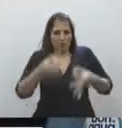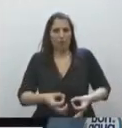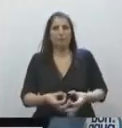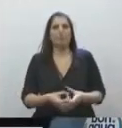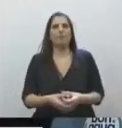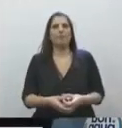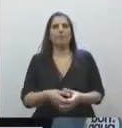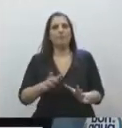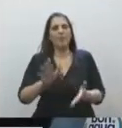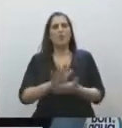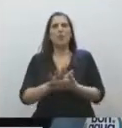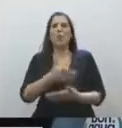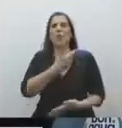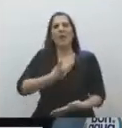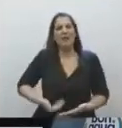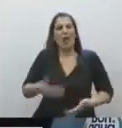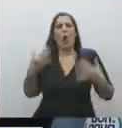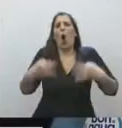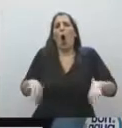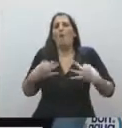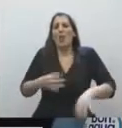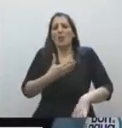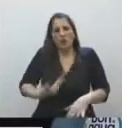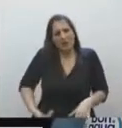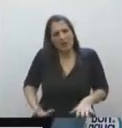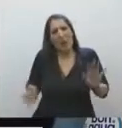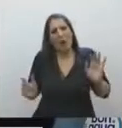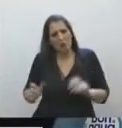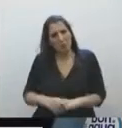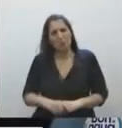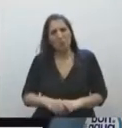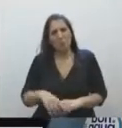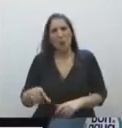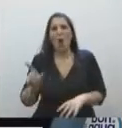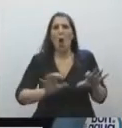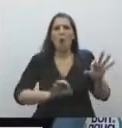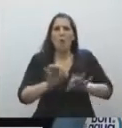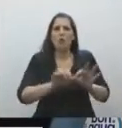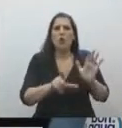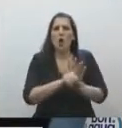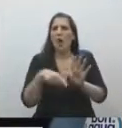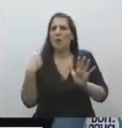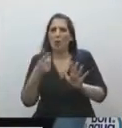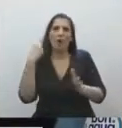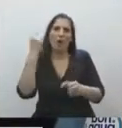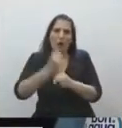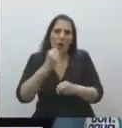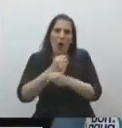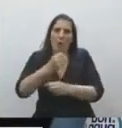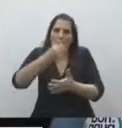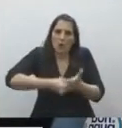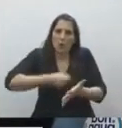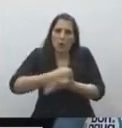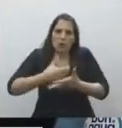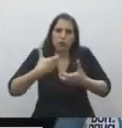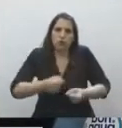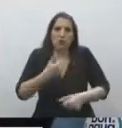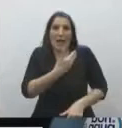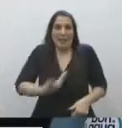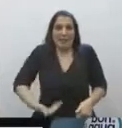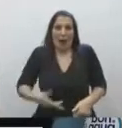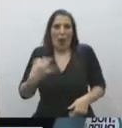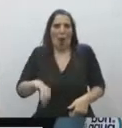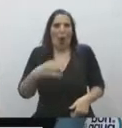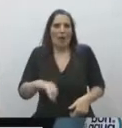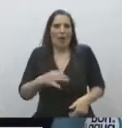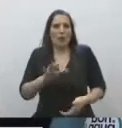una de las protagonistas. Cristina, ¿cómo estás? Buenas tardes. Rolando te habla. Hola, Rolando, ¿qué tal? El gusto de escucharte. Buenas tardes. Bueno, gracias por atendernos,